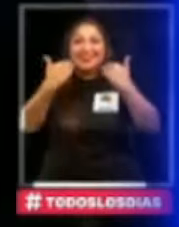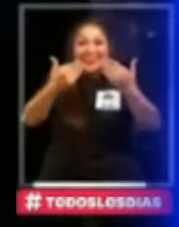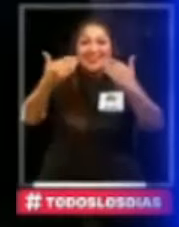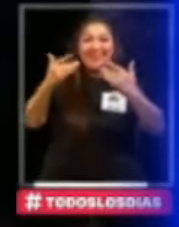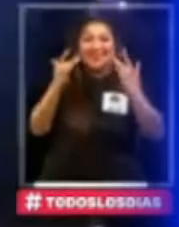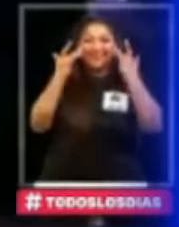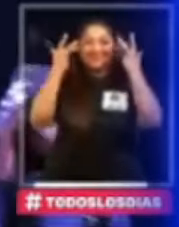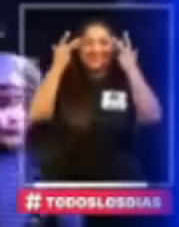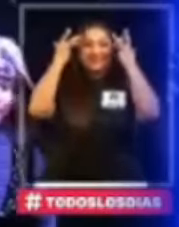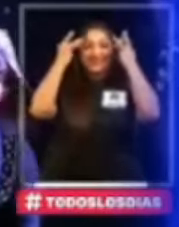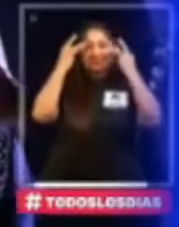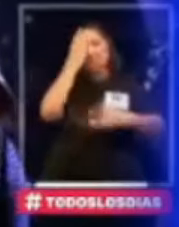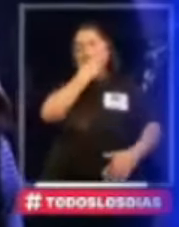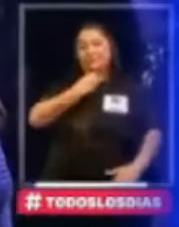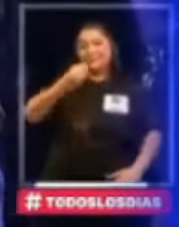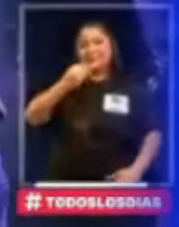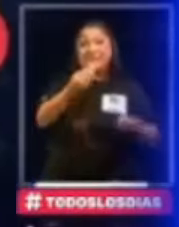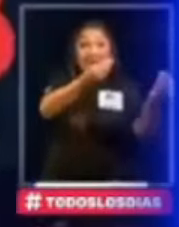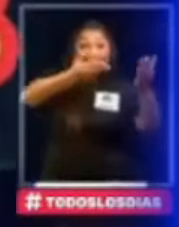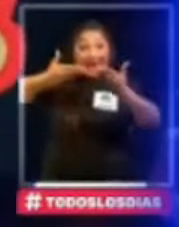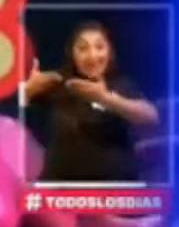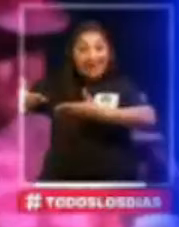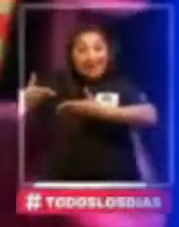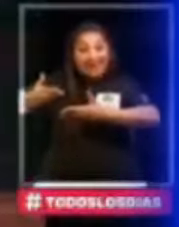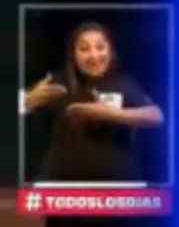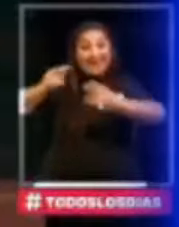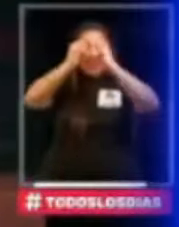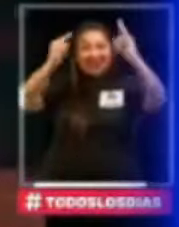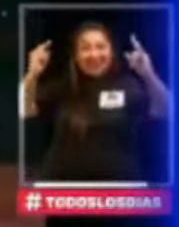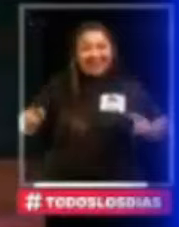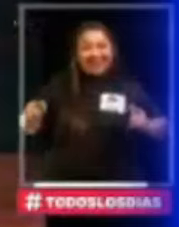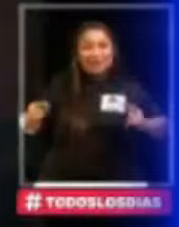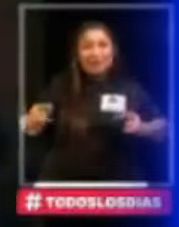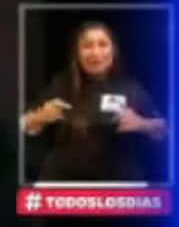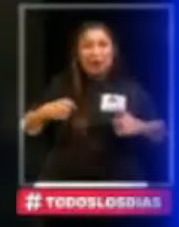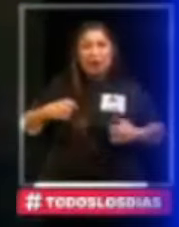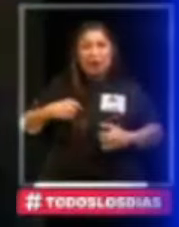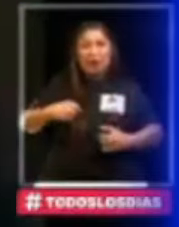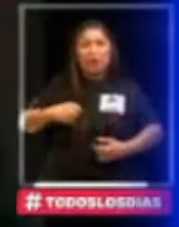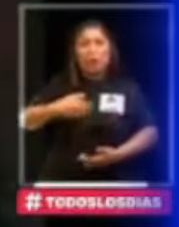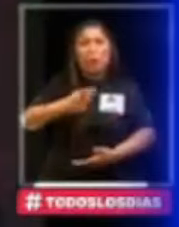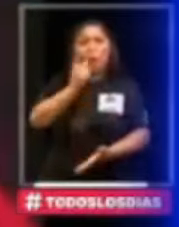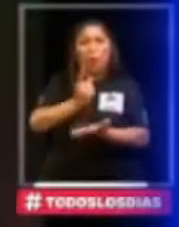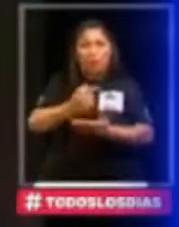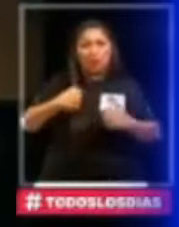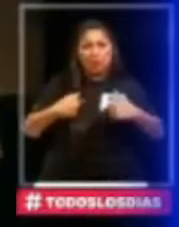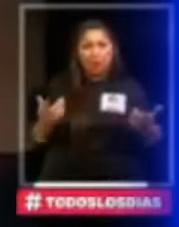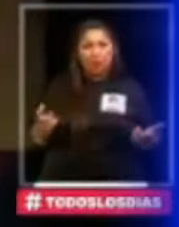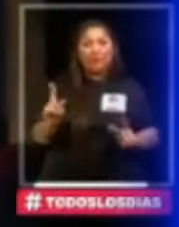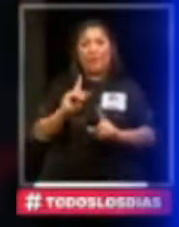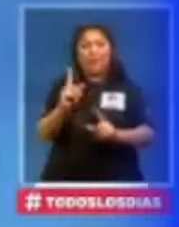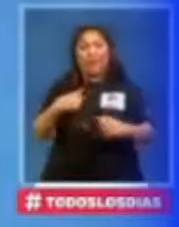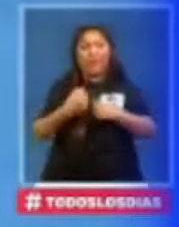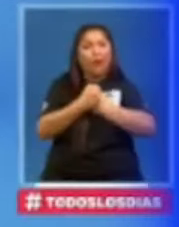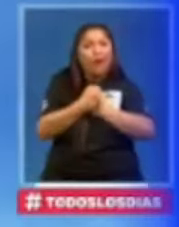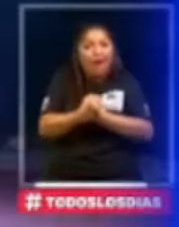maravilloso. Bienvenidos al Circo de los Tachuelas. Nadie me está obligando a mí a hacer eso, sino que lo estoy haciendo porque yo lo siento, porque yo amo lo que